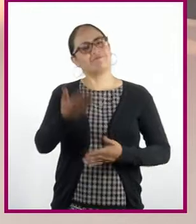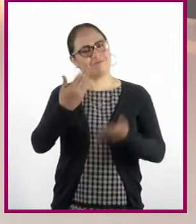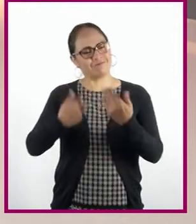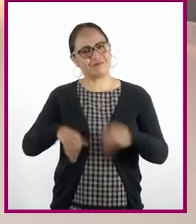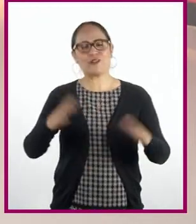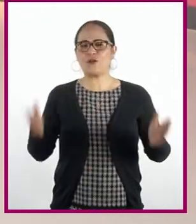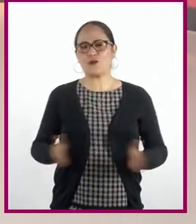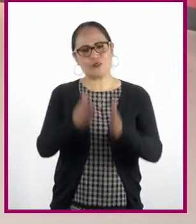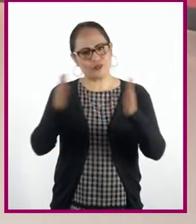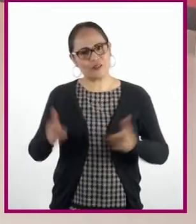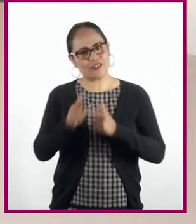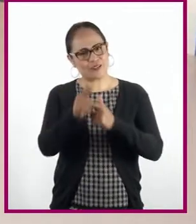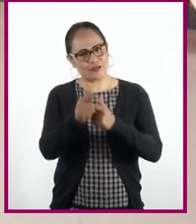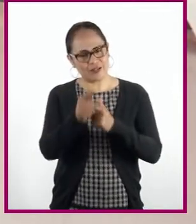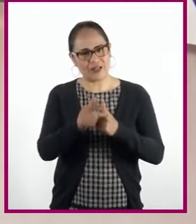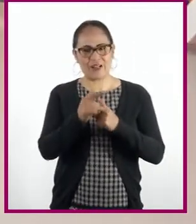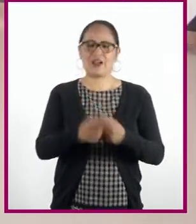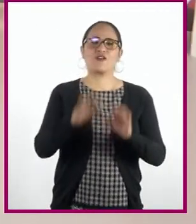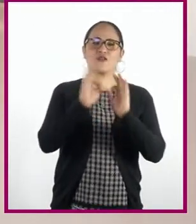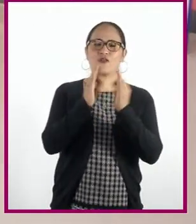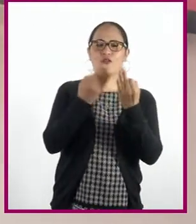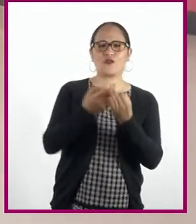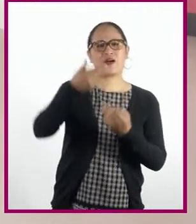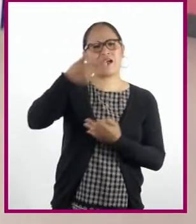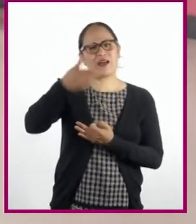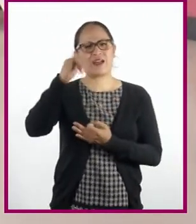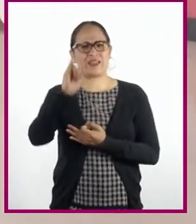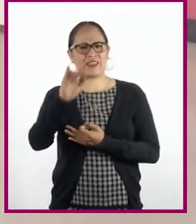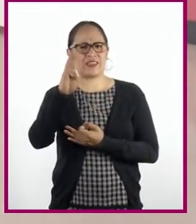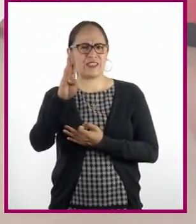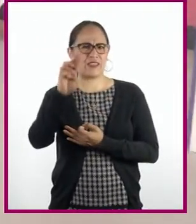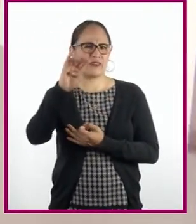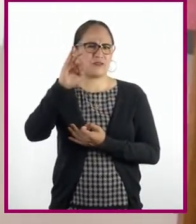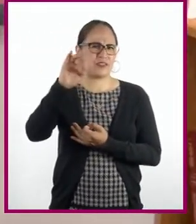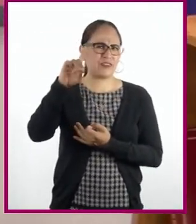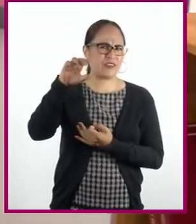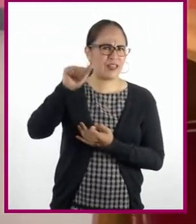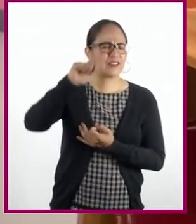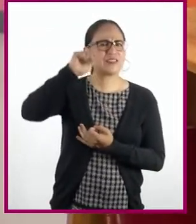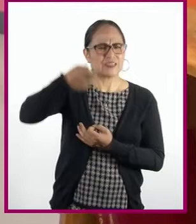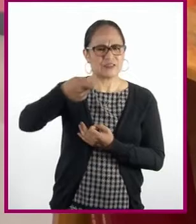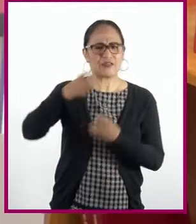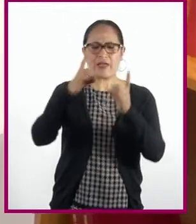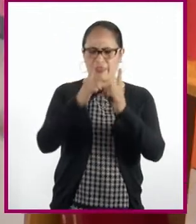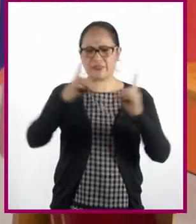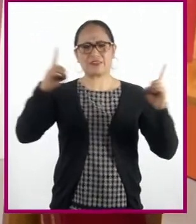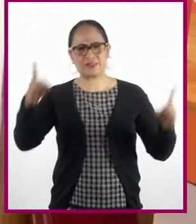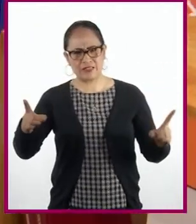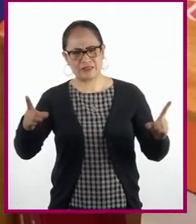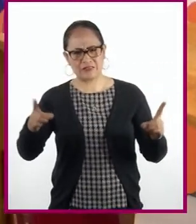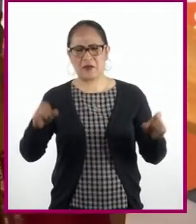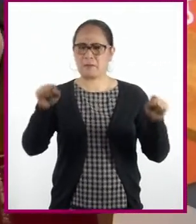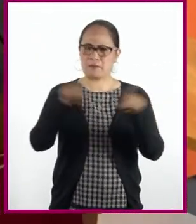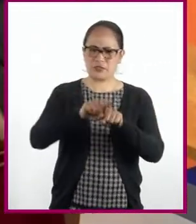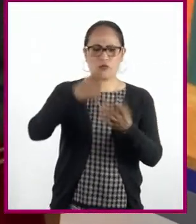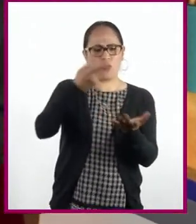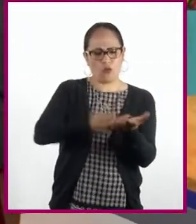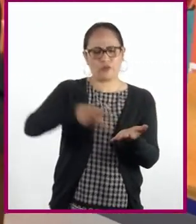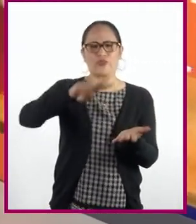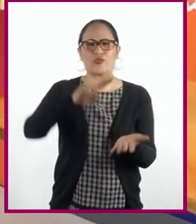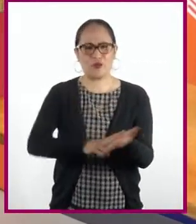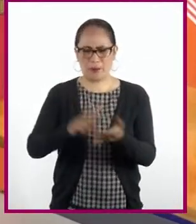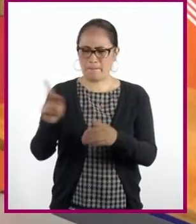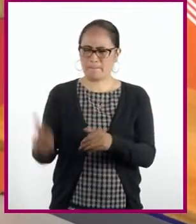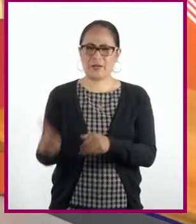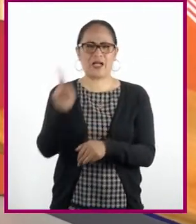que llamamos híbrido, que aprovecha algunos recursos de la educación a distancia y los combina con los del salón de clases. Aprovecho